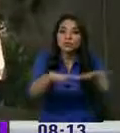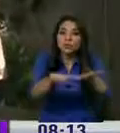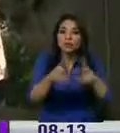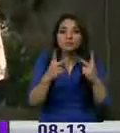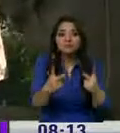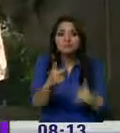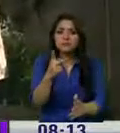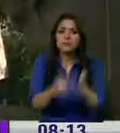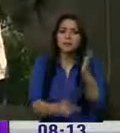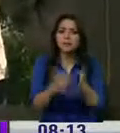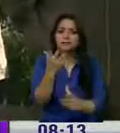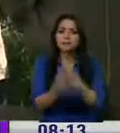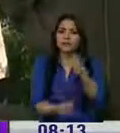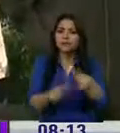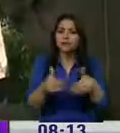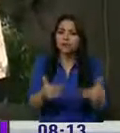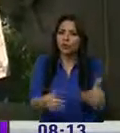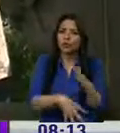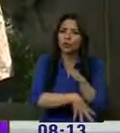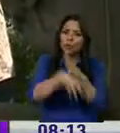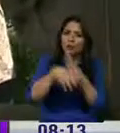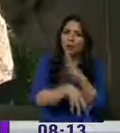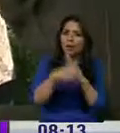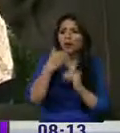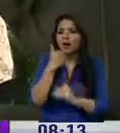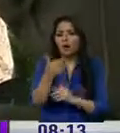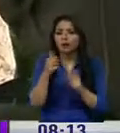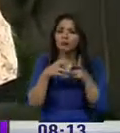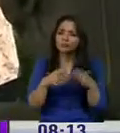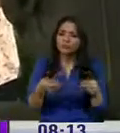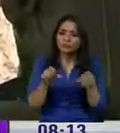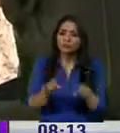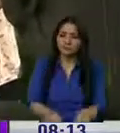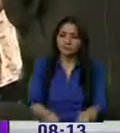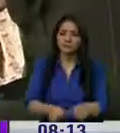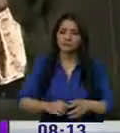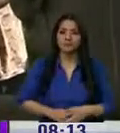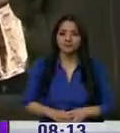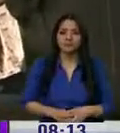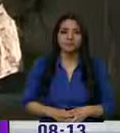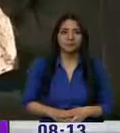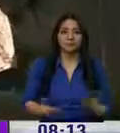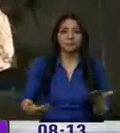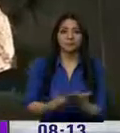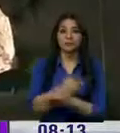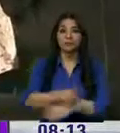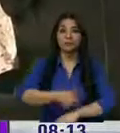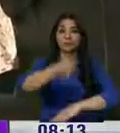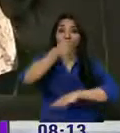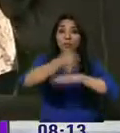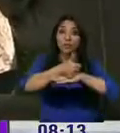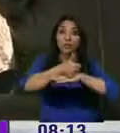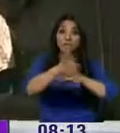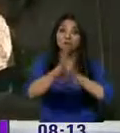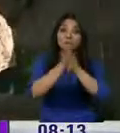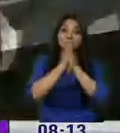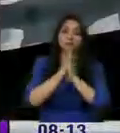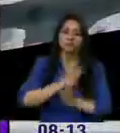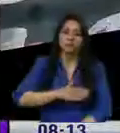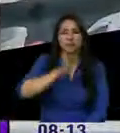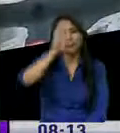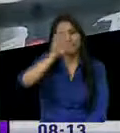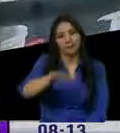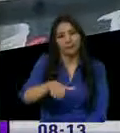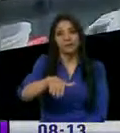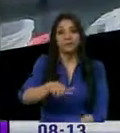para ver qué es lo que está fallando a través del bombeo para que puedan solucionarse de manera oportuna a las nuevas autoridades les pedimos de favor que